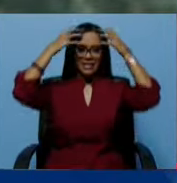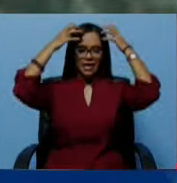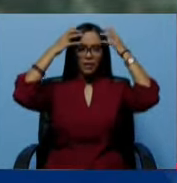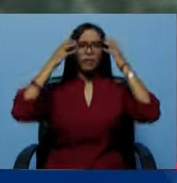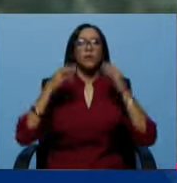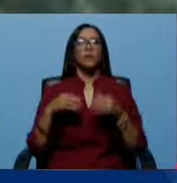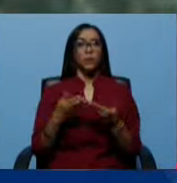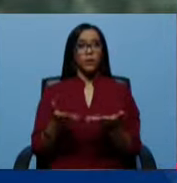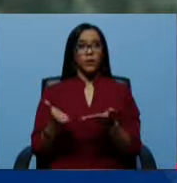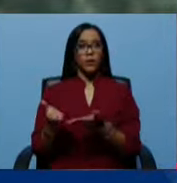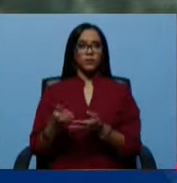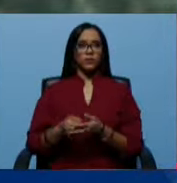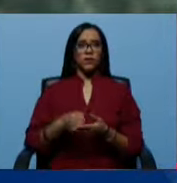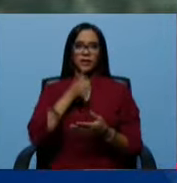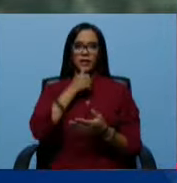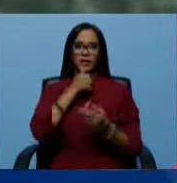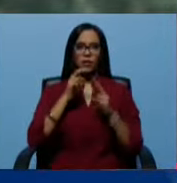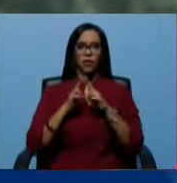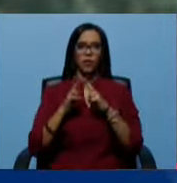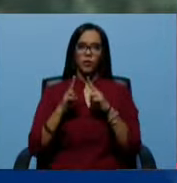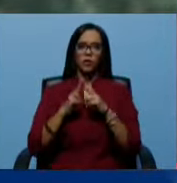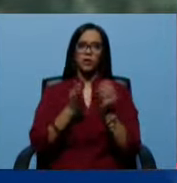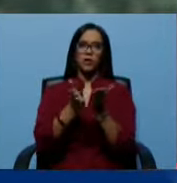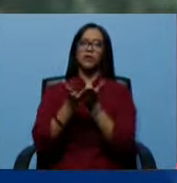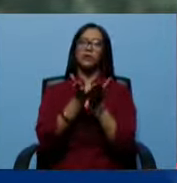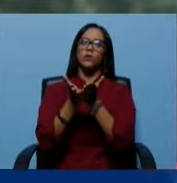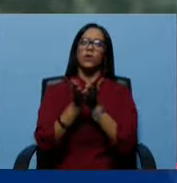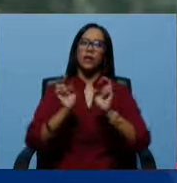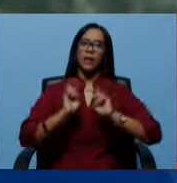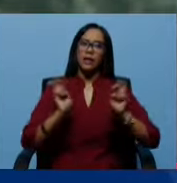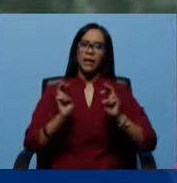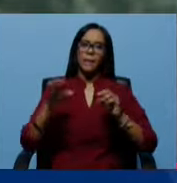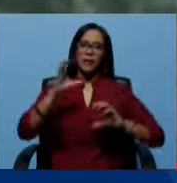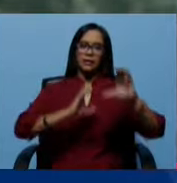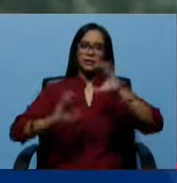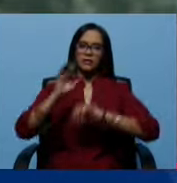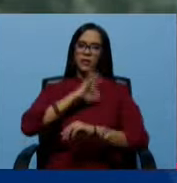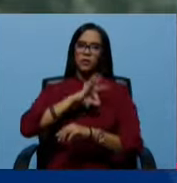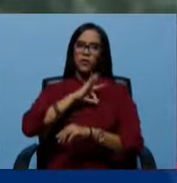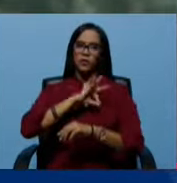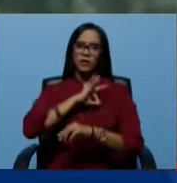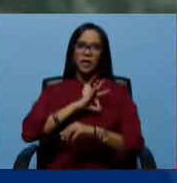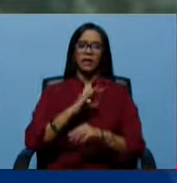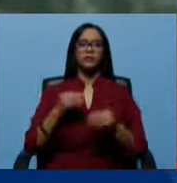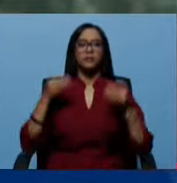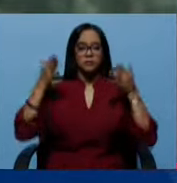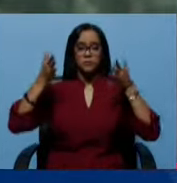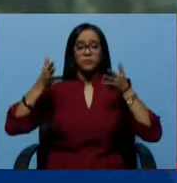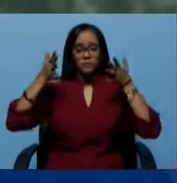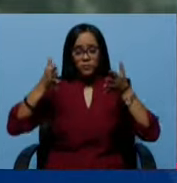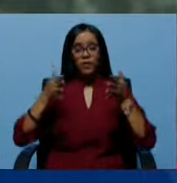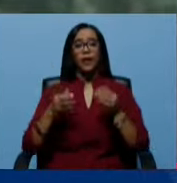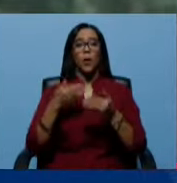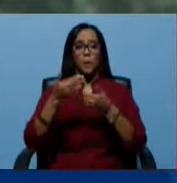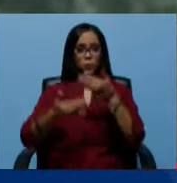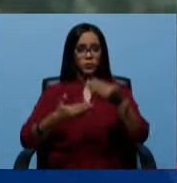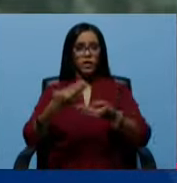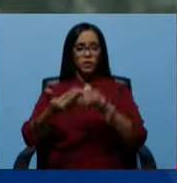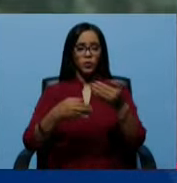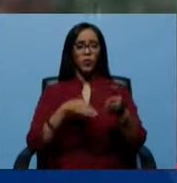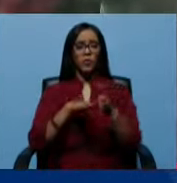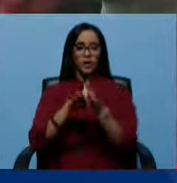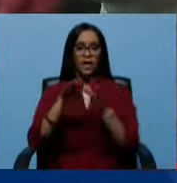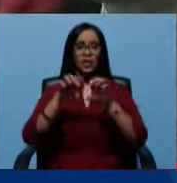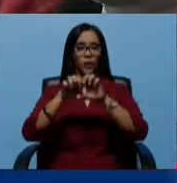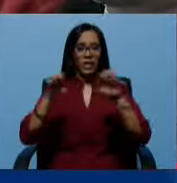eso, quienes conocen y han estudiado el tema en las ciencias sociales, Pedro, recomiendan que los procesos educativos